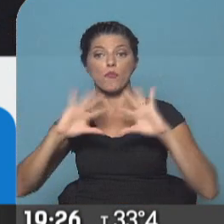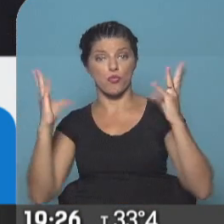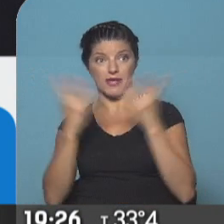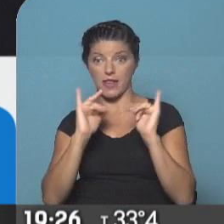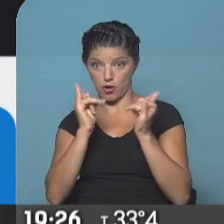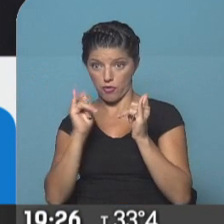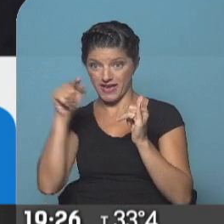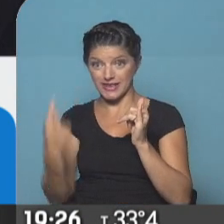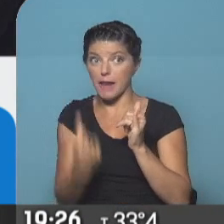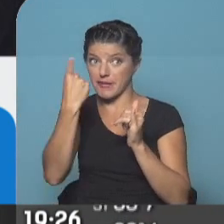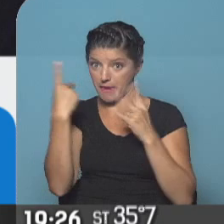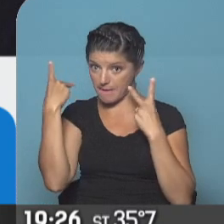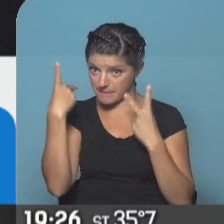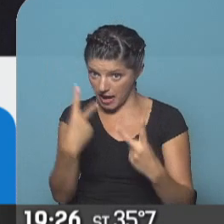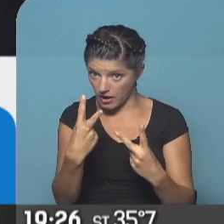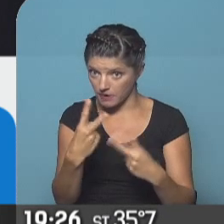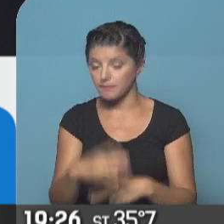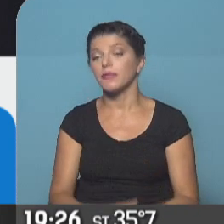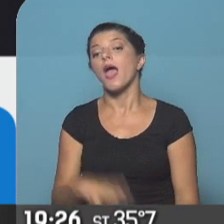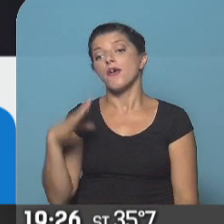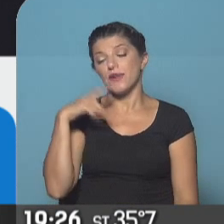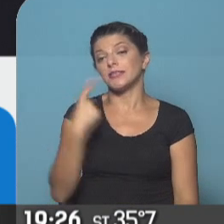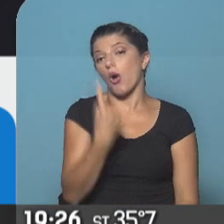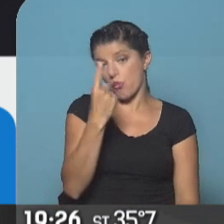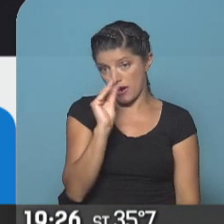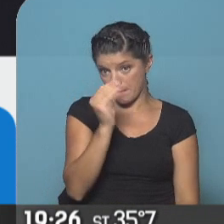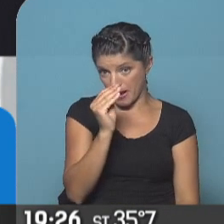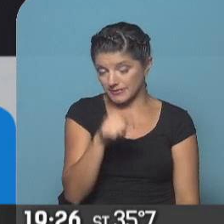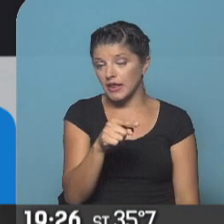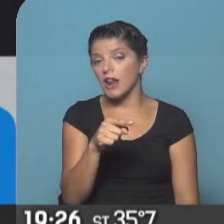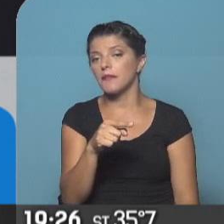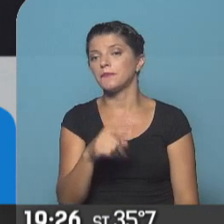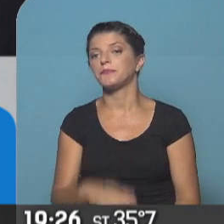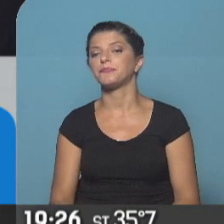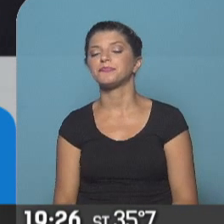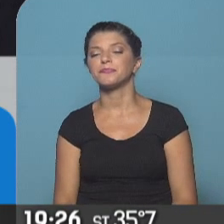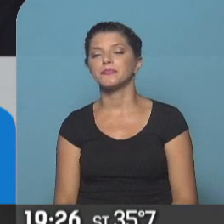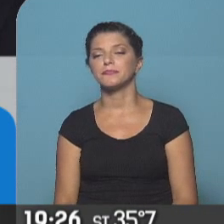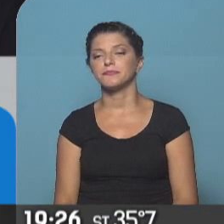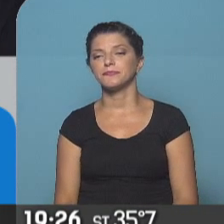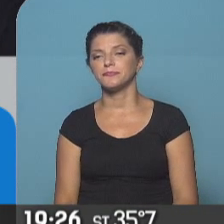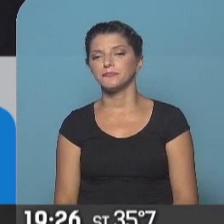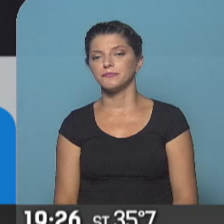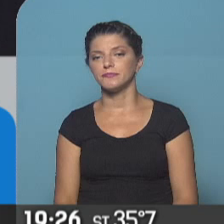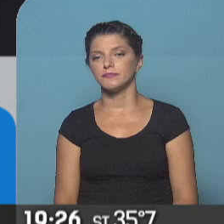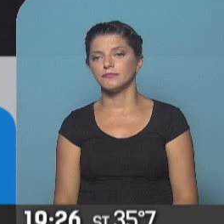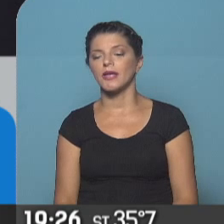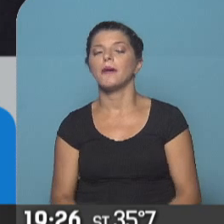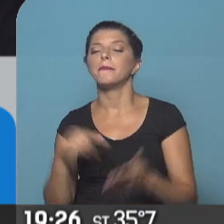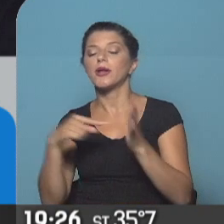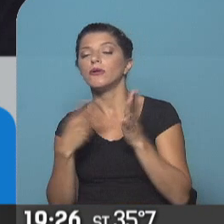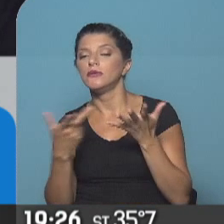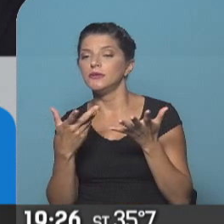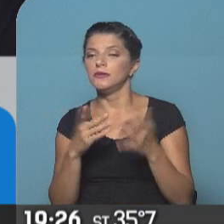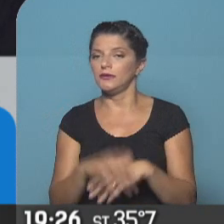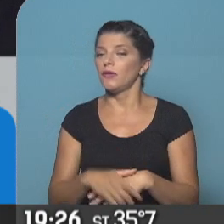salida de Italia. Le debe una bilateral a Brasil. Pero bueno, como digo yo, estrategia de la periferia... Lío,